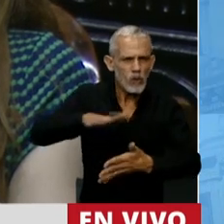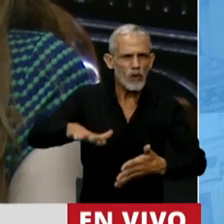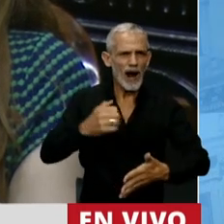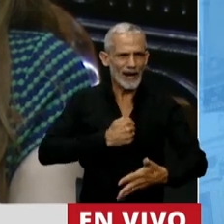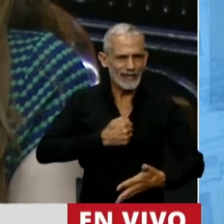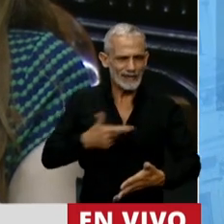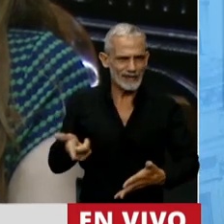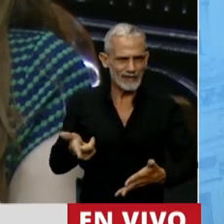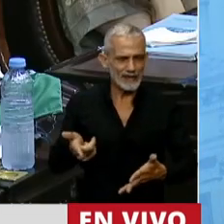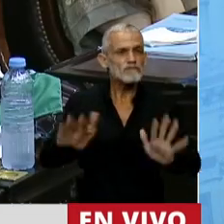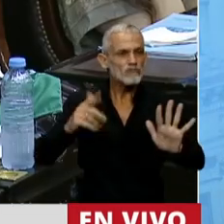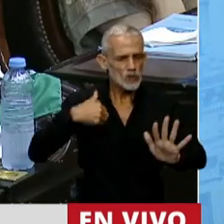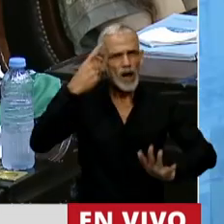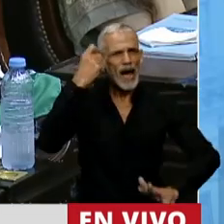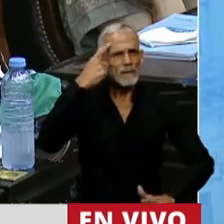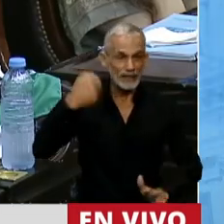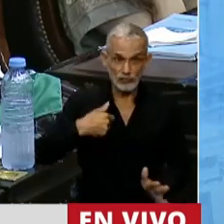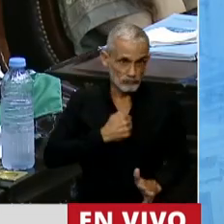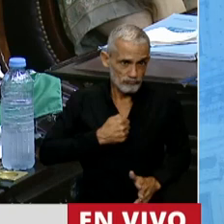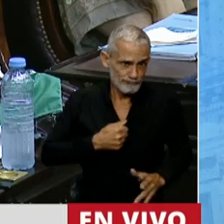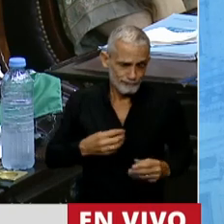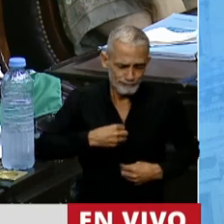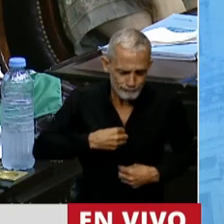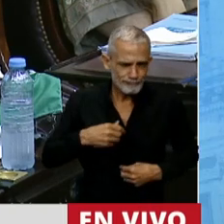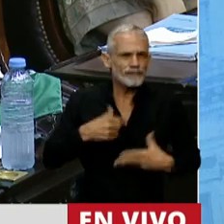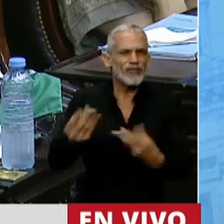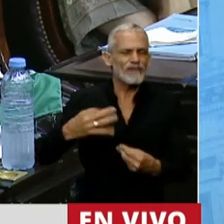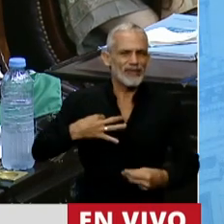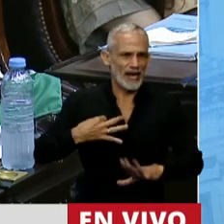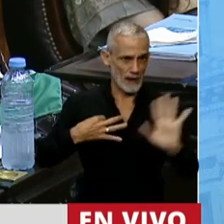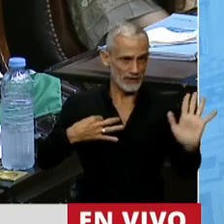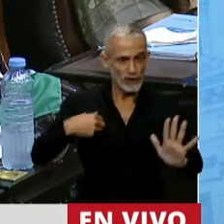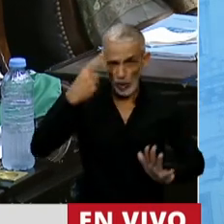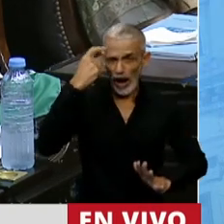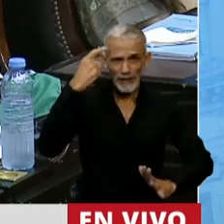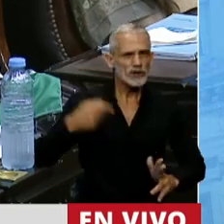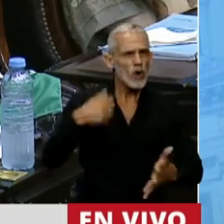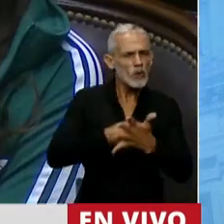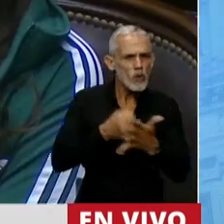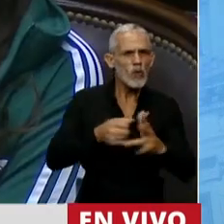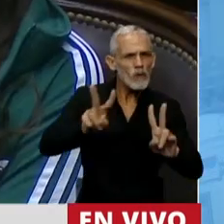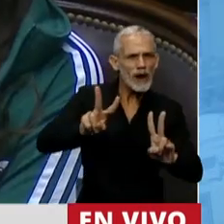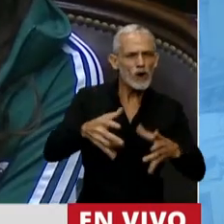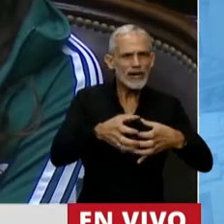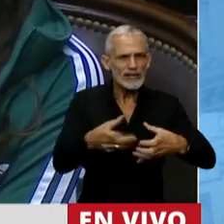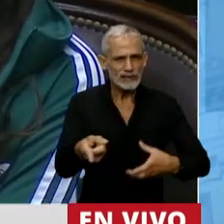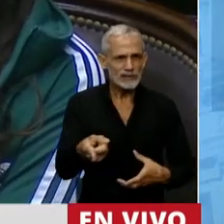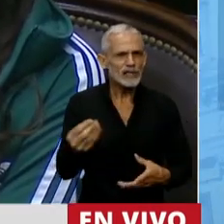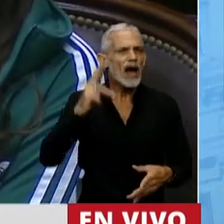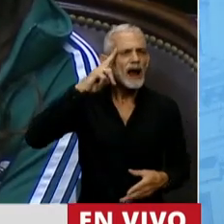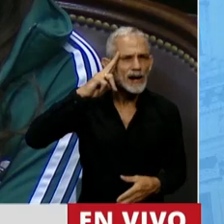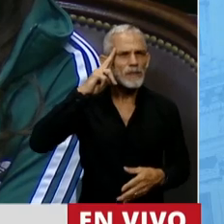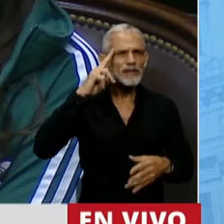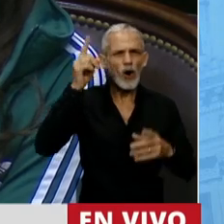cristiana. He aprendido como cristiano a defender la vida. He aprendido como militante a respetar